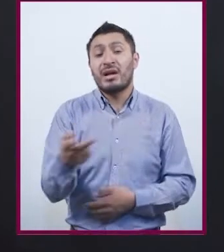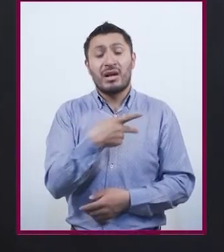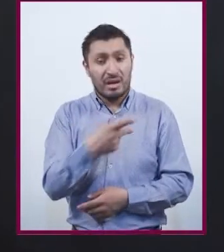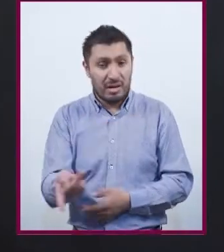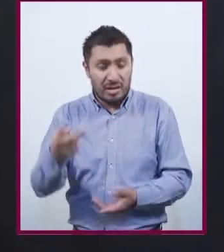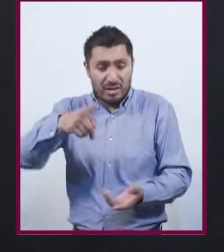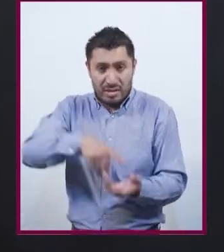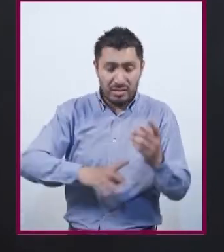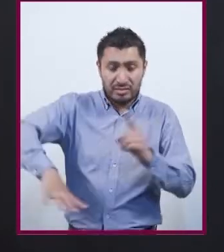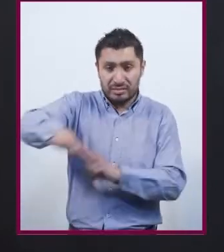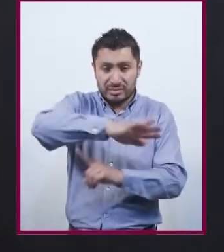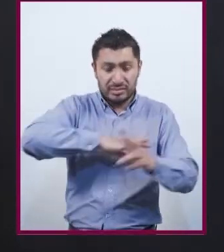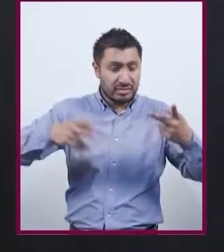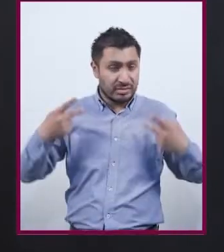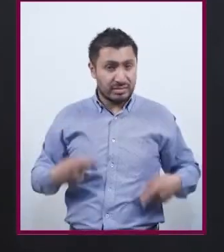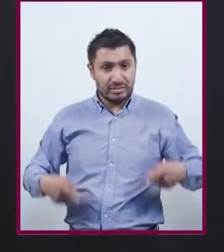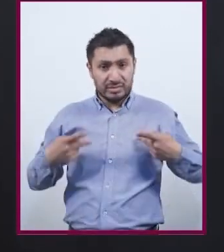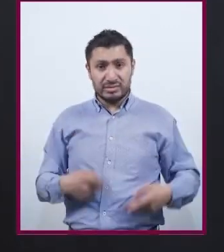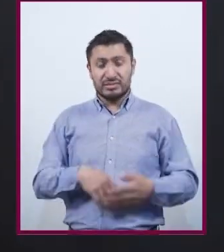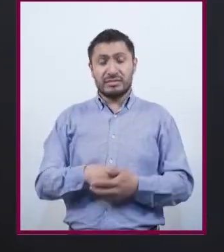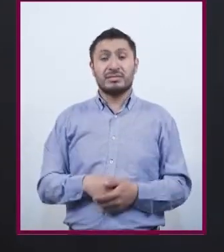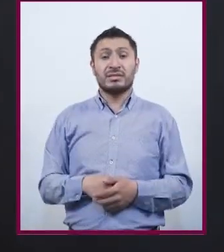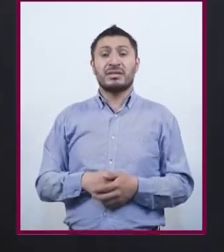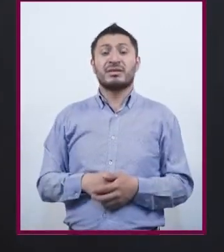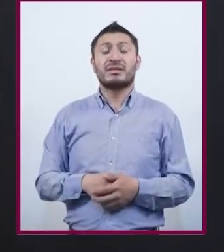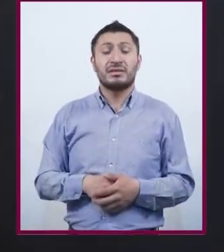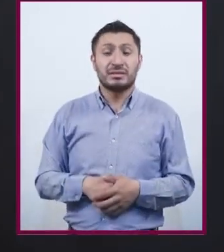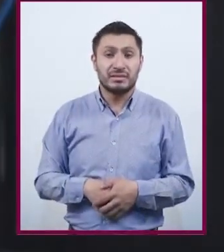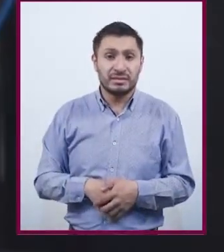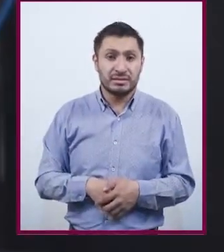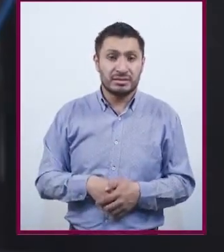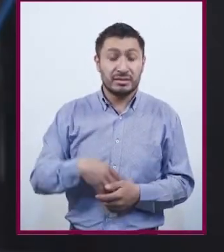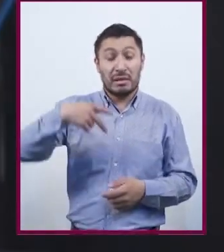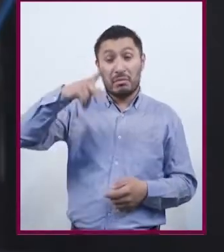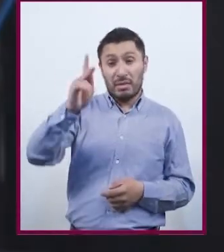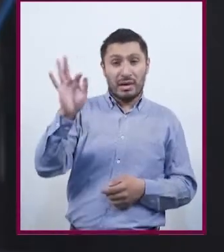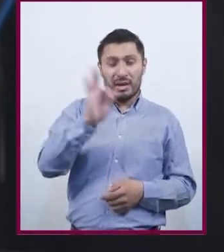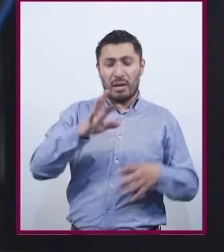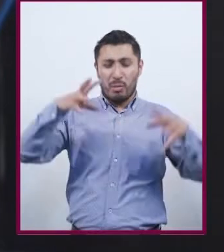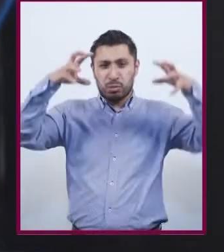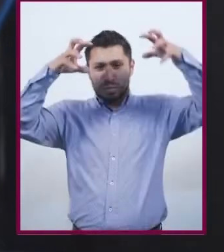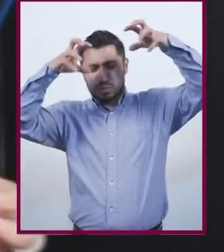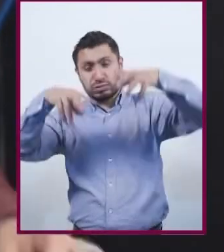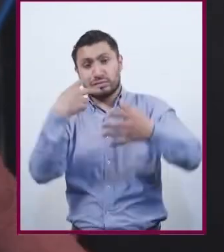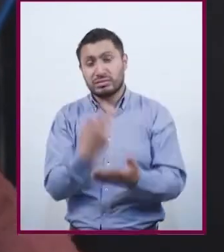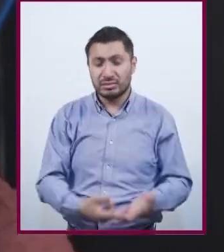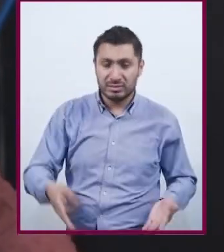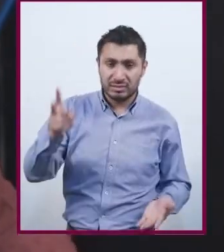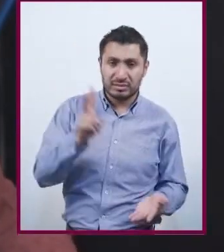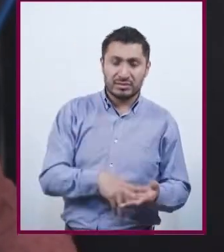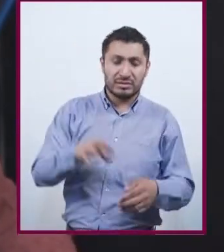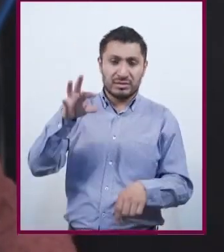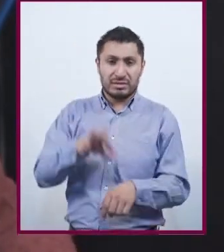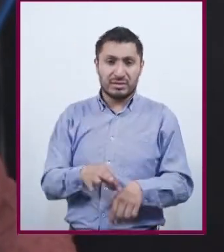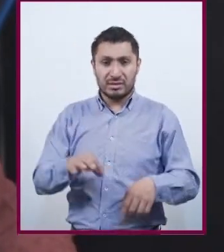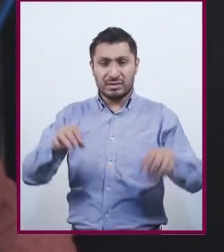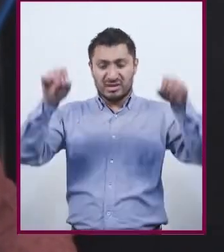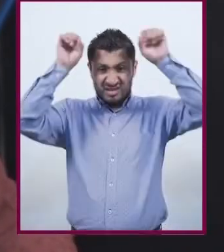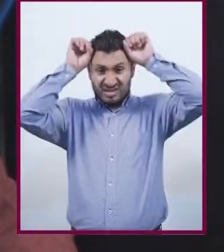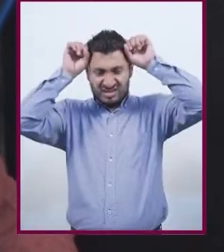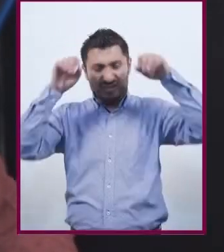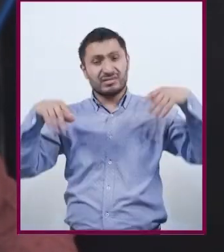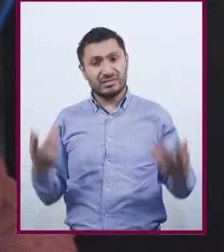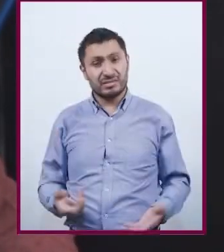las inmensas riquezas y pobrezas entre las que habitan las personas. Pero ¿Y si el monstruo fuera el doble del Dr.